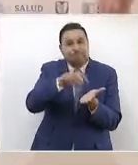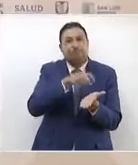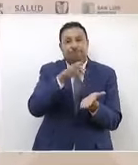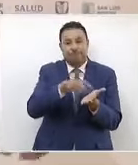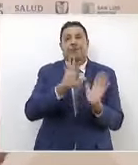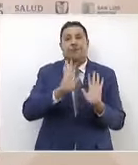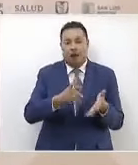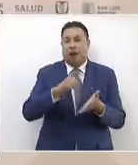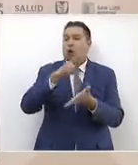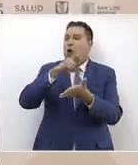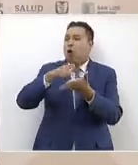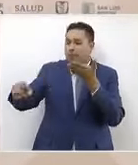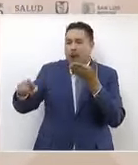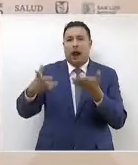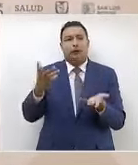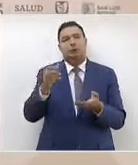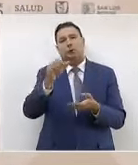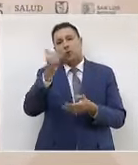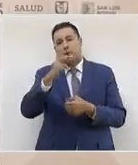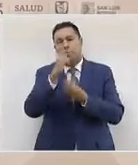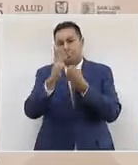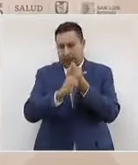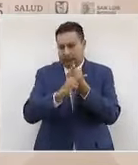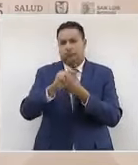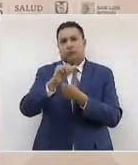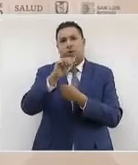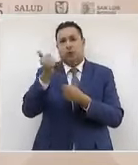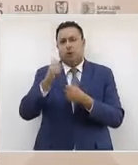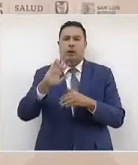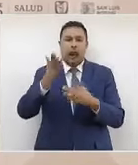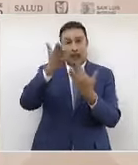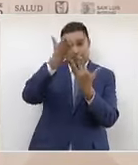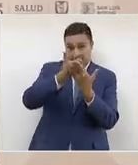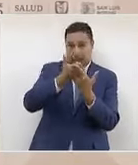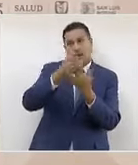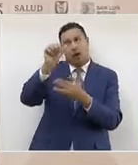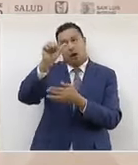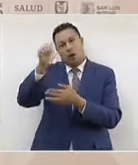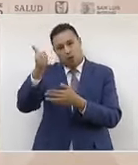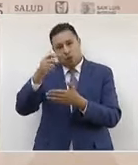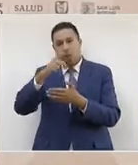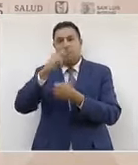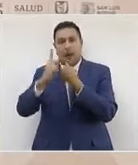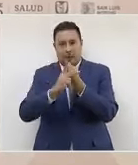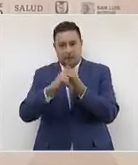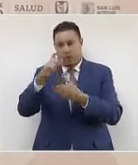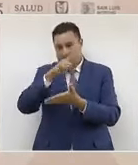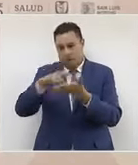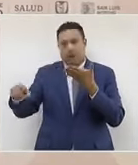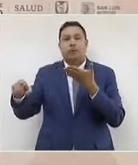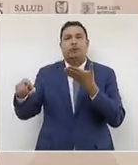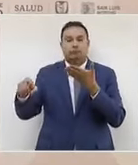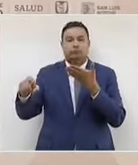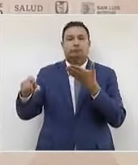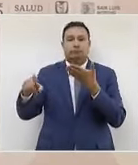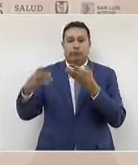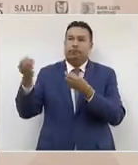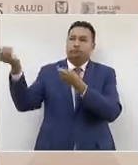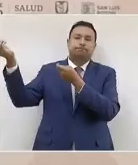estamos comprando ya medicamentos en el extranjero. La mitad de las claves